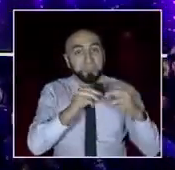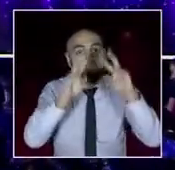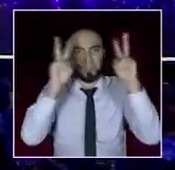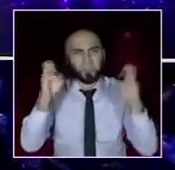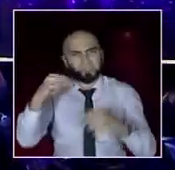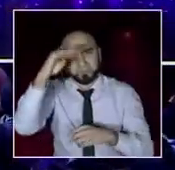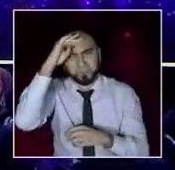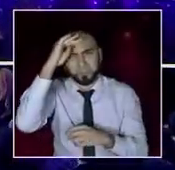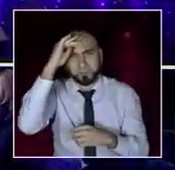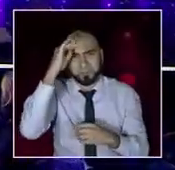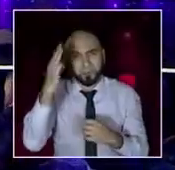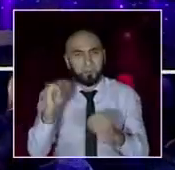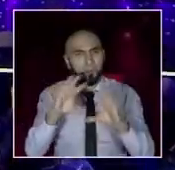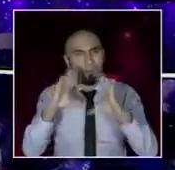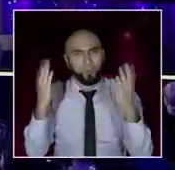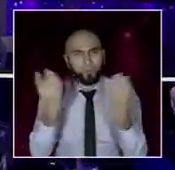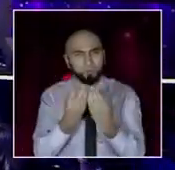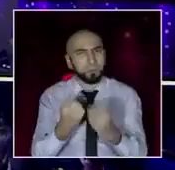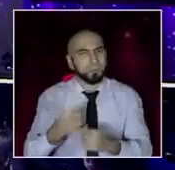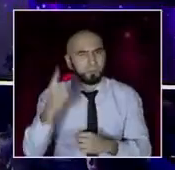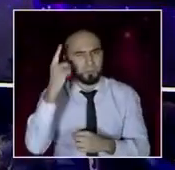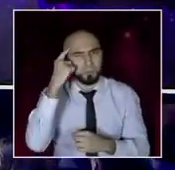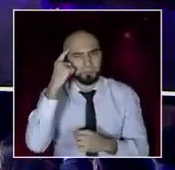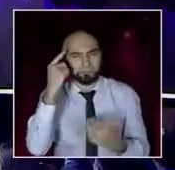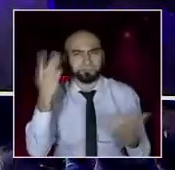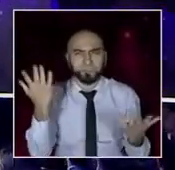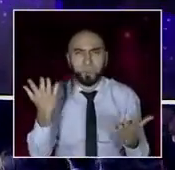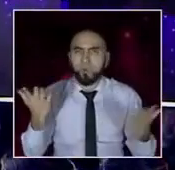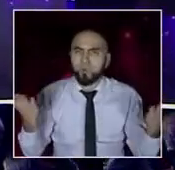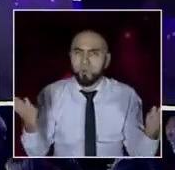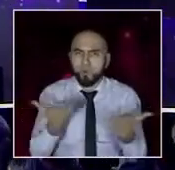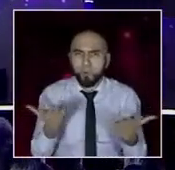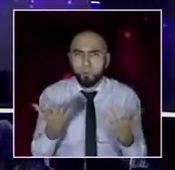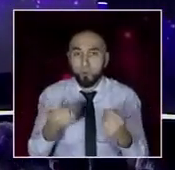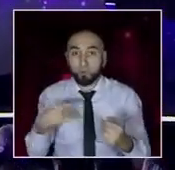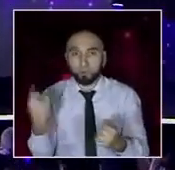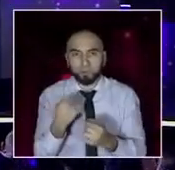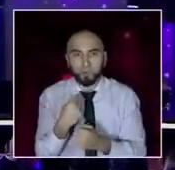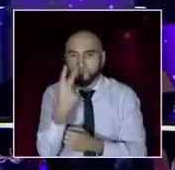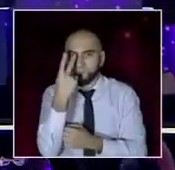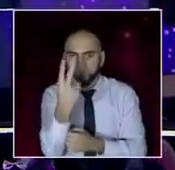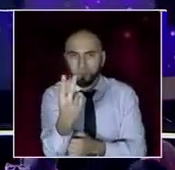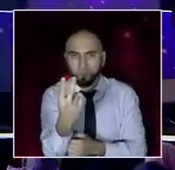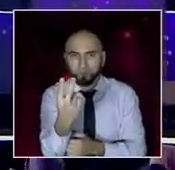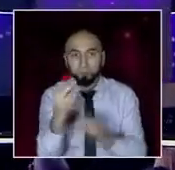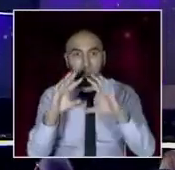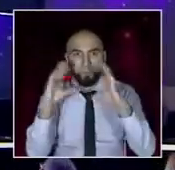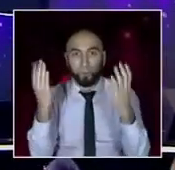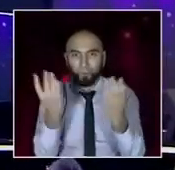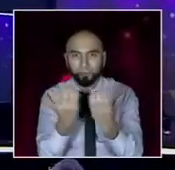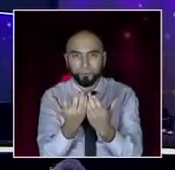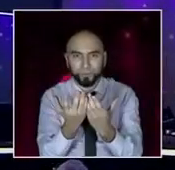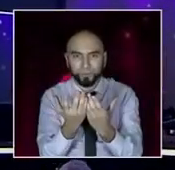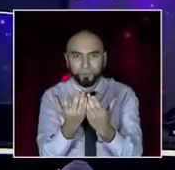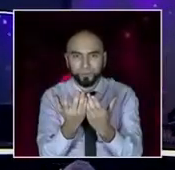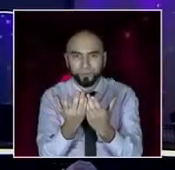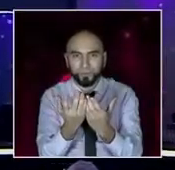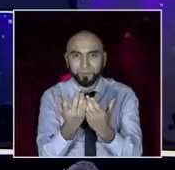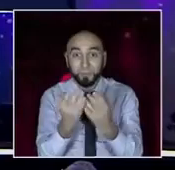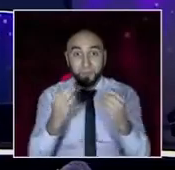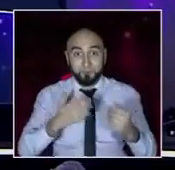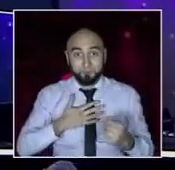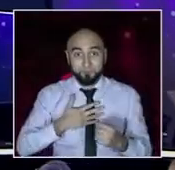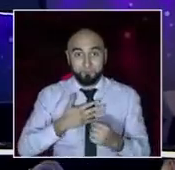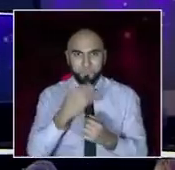mundo y pensemos en cómo percibimos el mundo a través de la visión. Mis